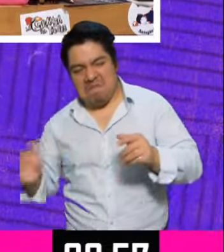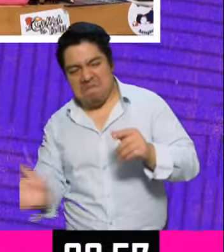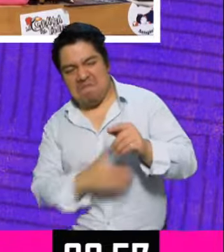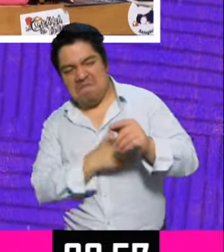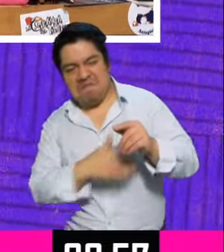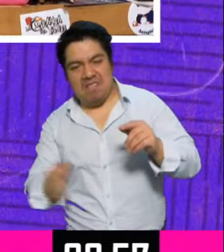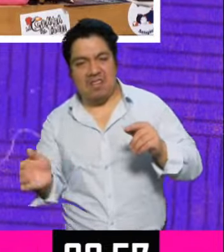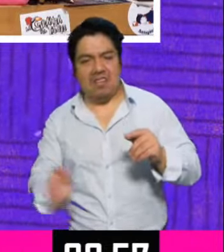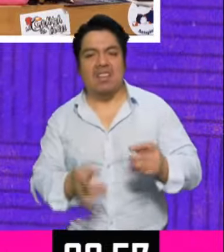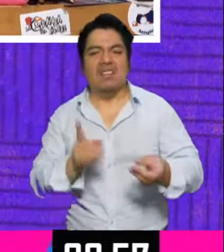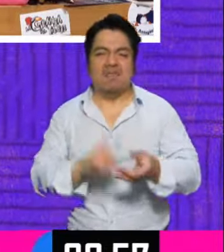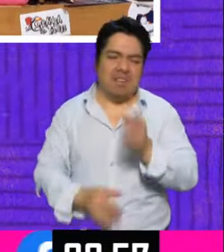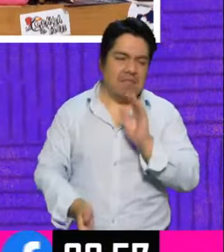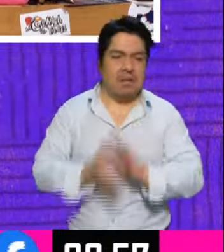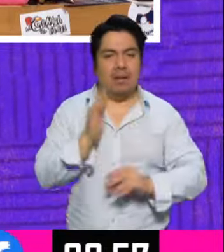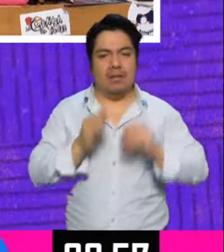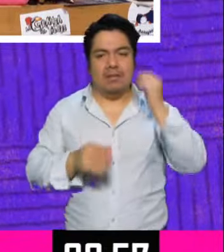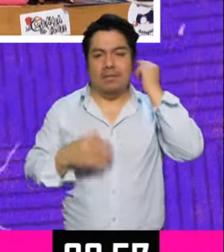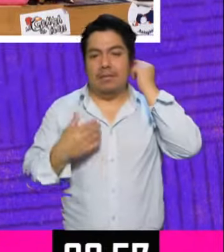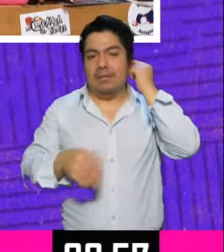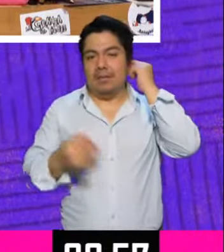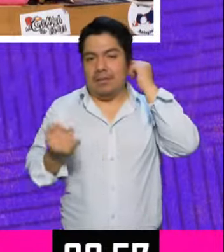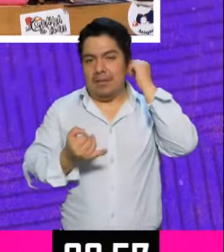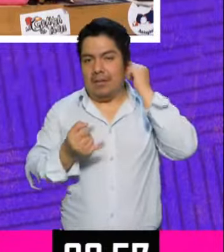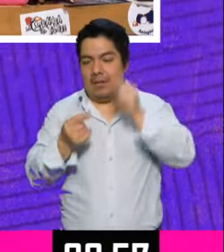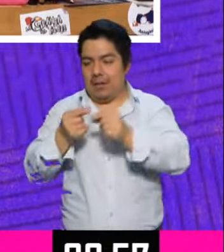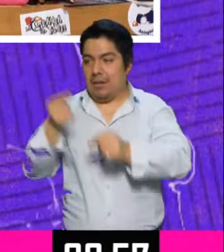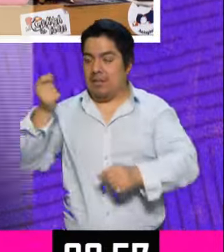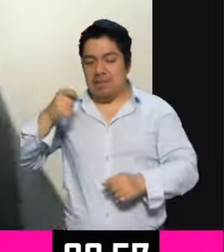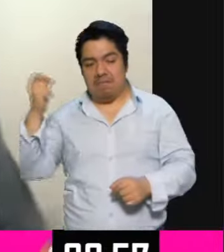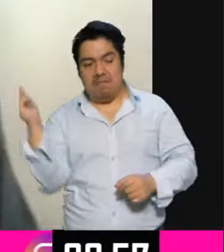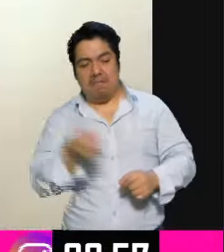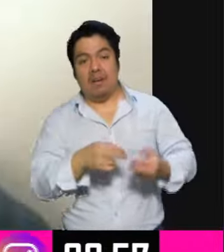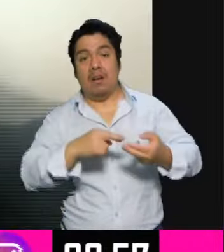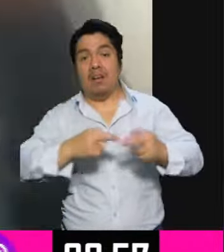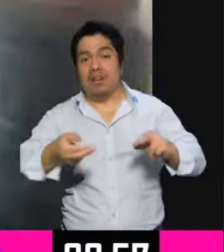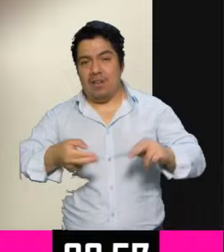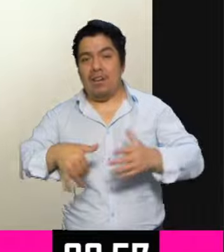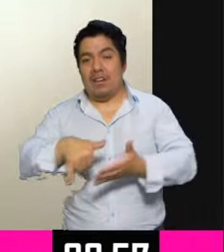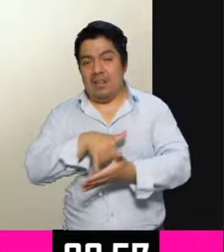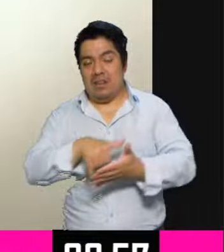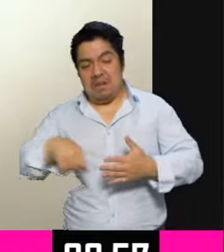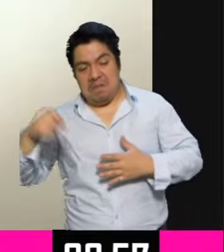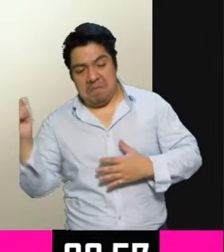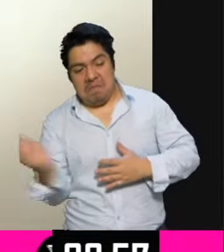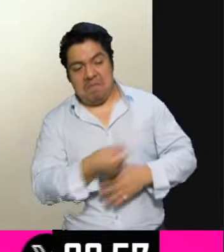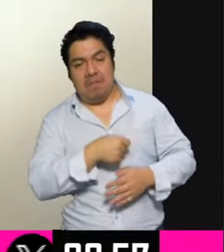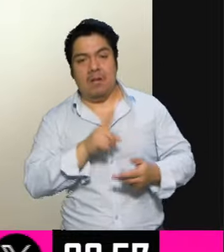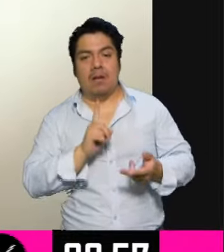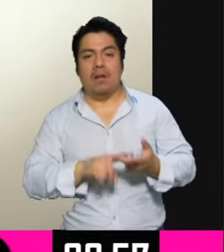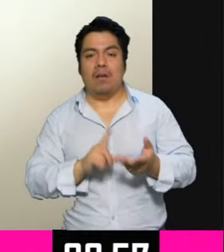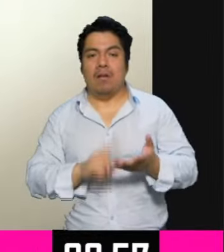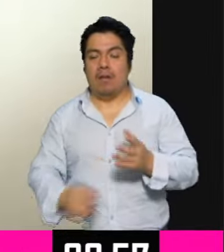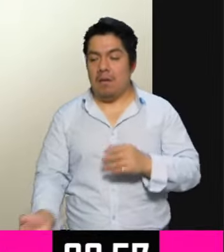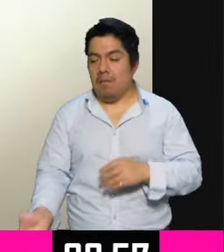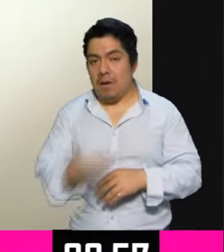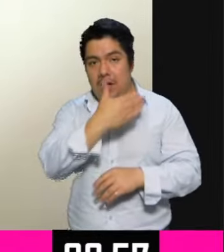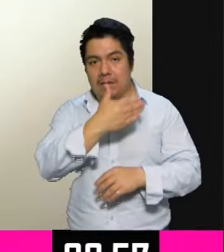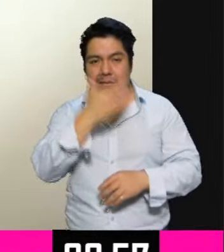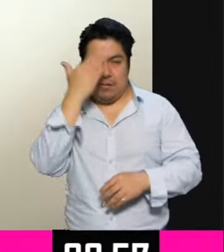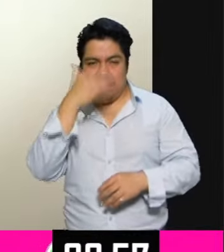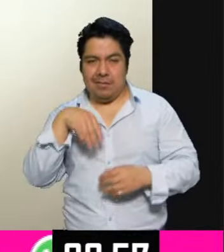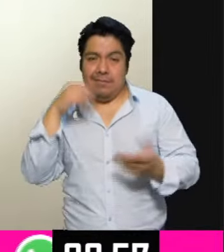Ándele chamaco y ya sabes la varita de no sé qué el cordón de la plancha y si no pues acá de huacalera no